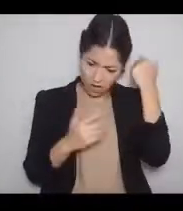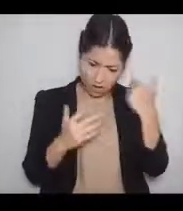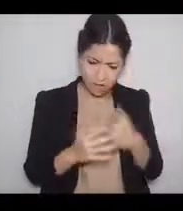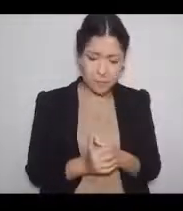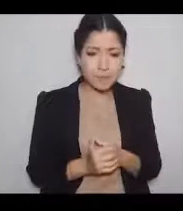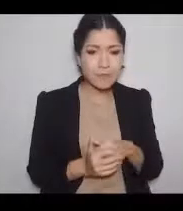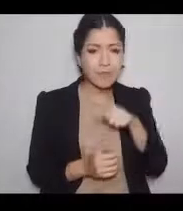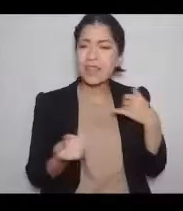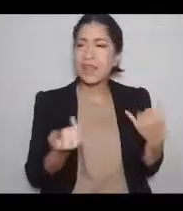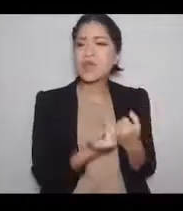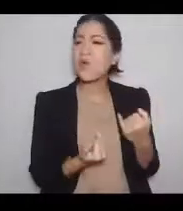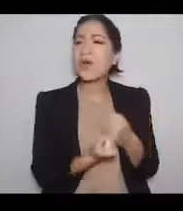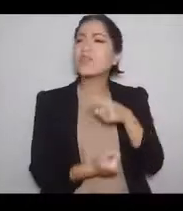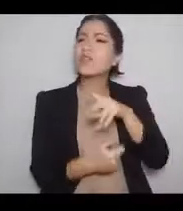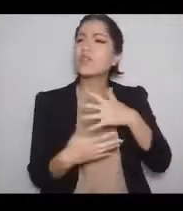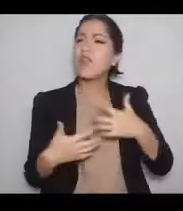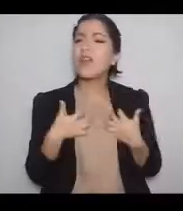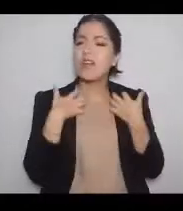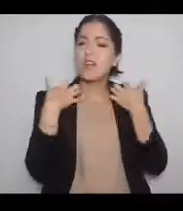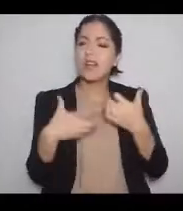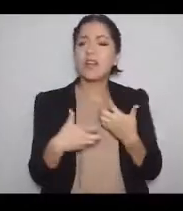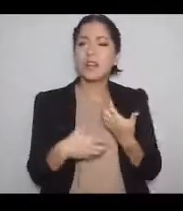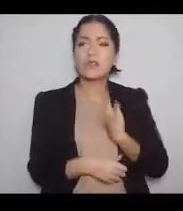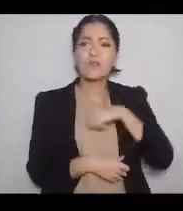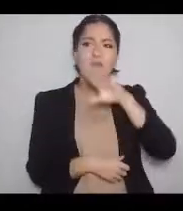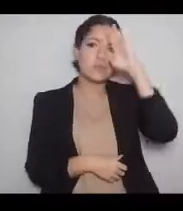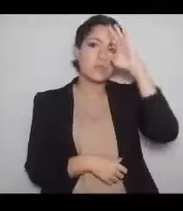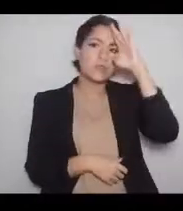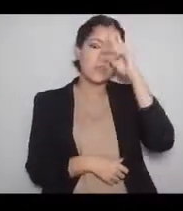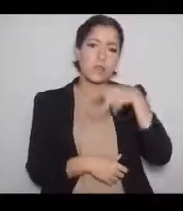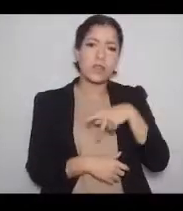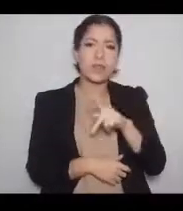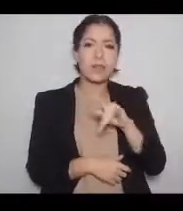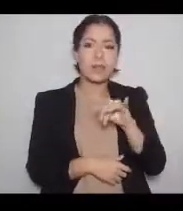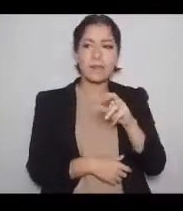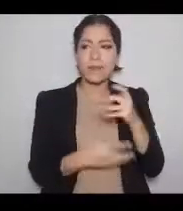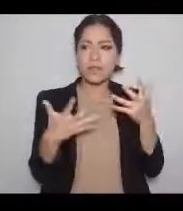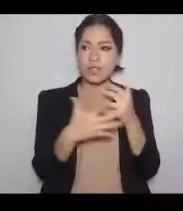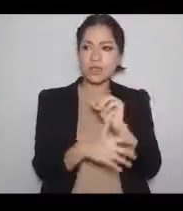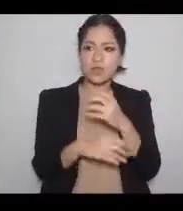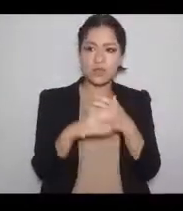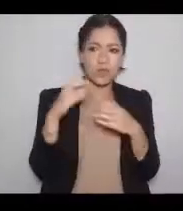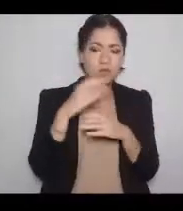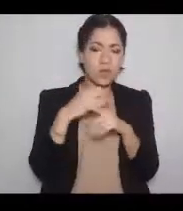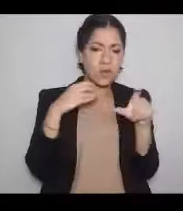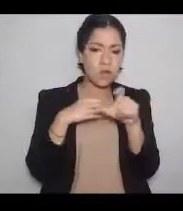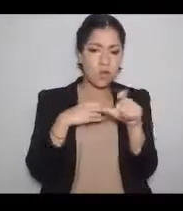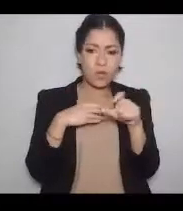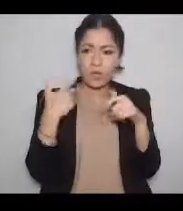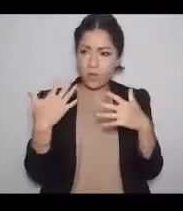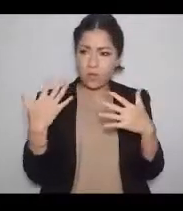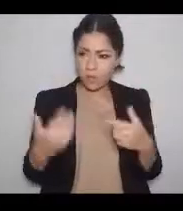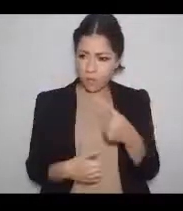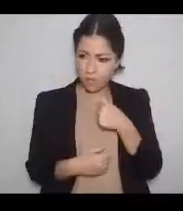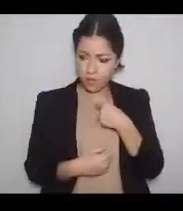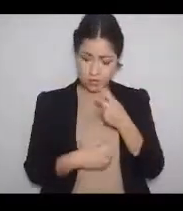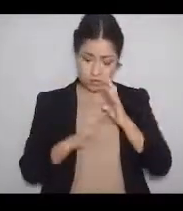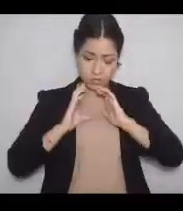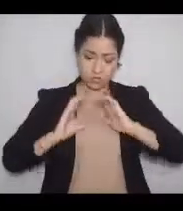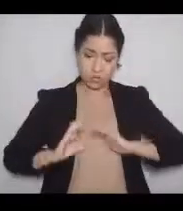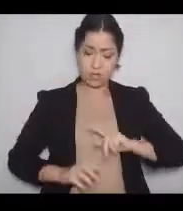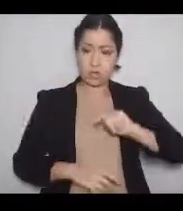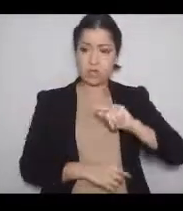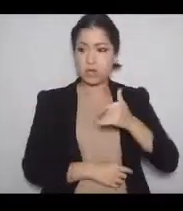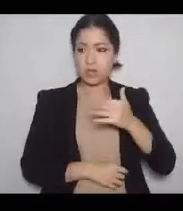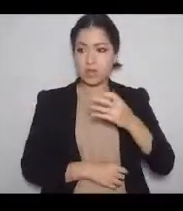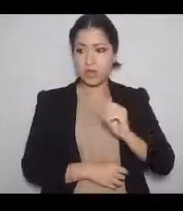Cuando desenterraron los restos de Tico, encontraron mercurio en el cuerpo. ¡De tía Mercurio! ¡Se lo recetó